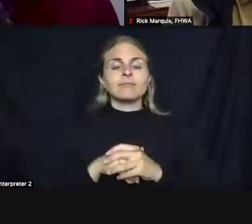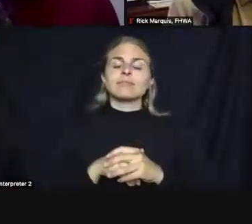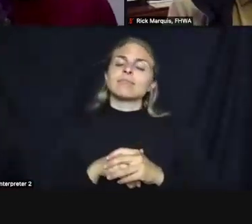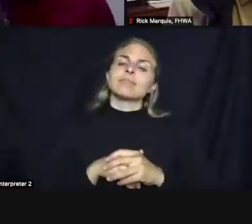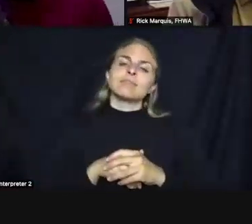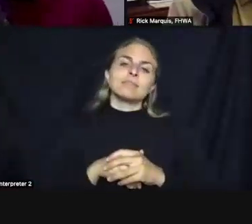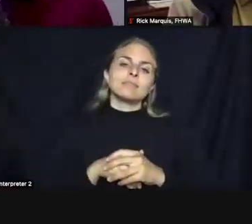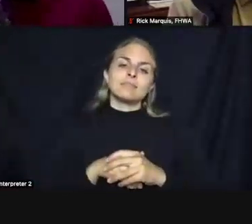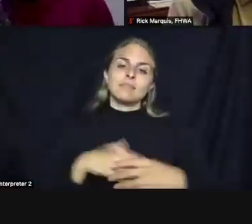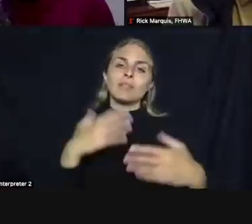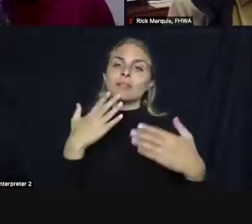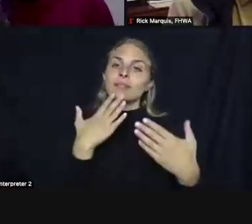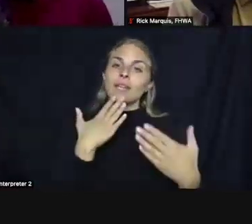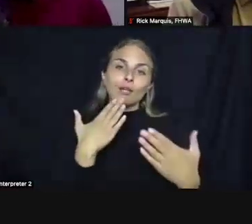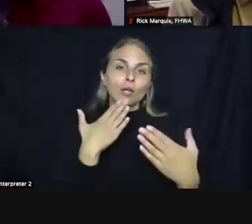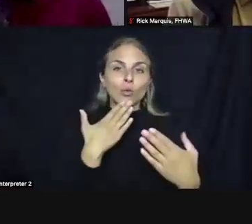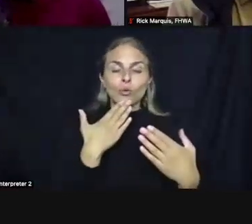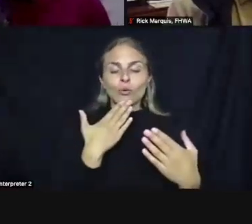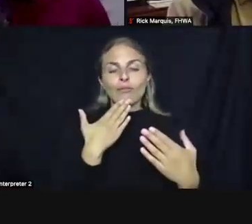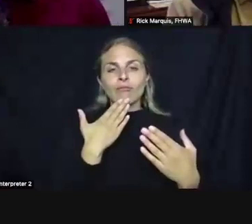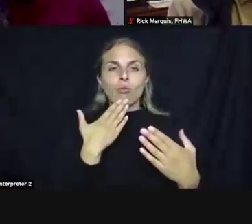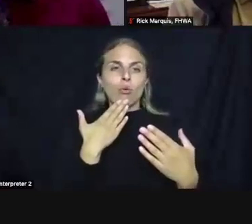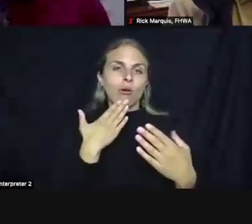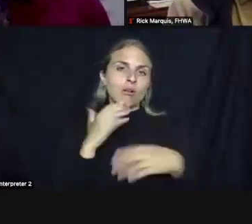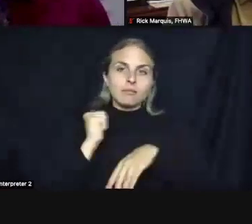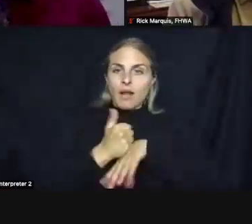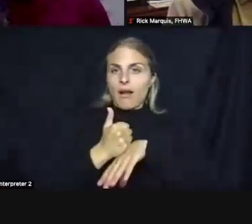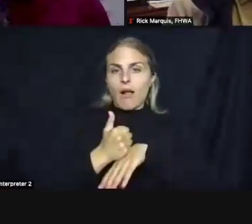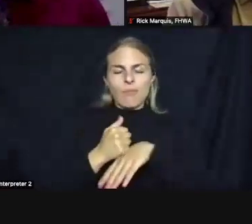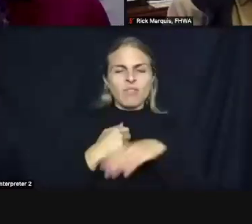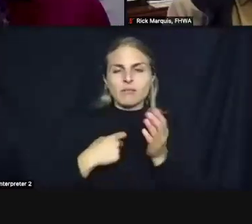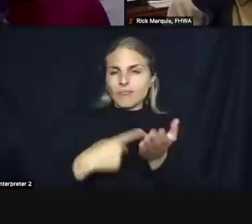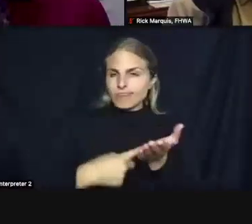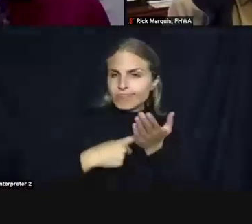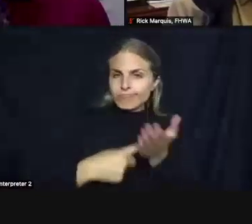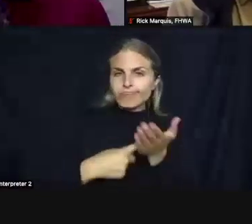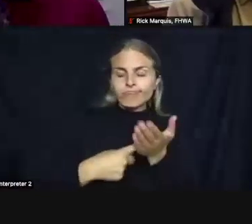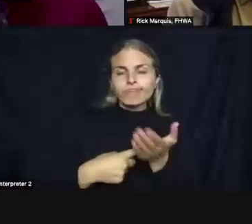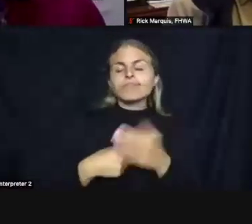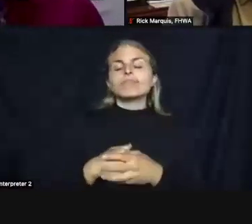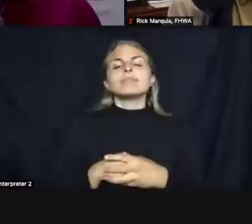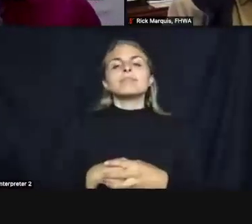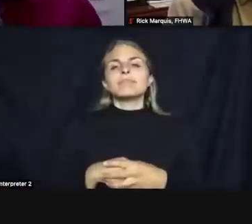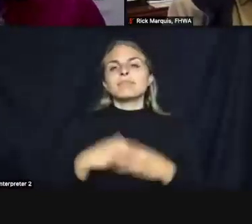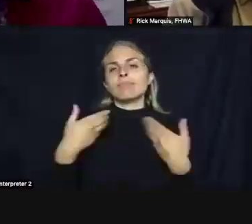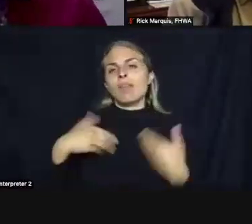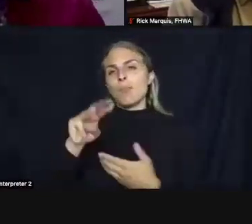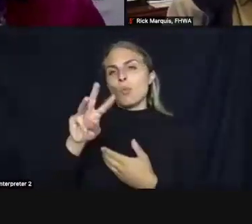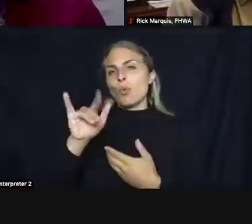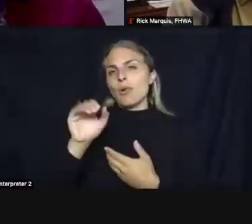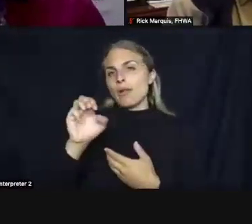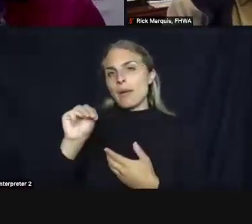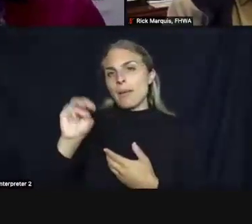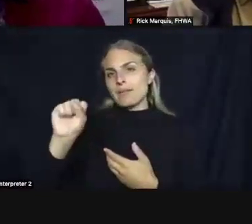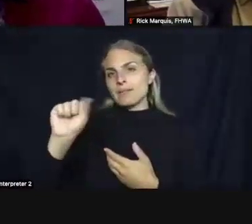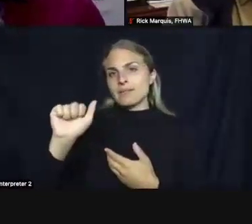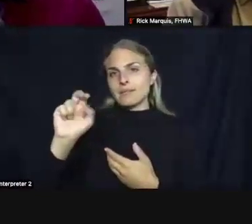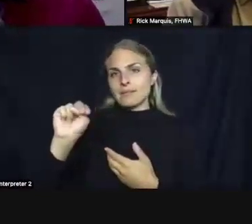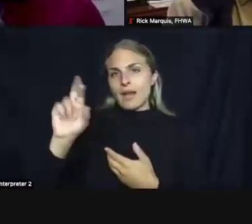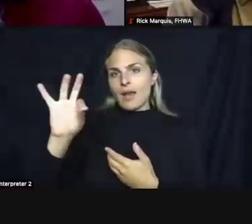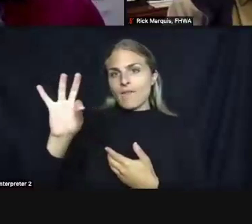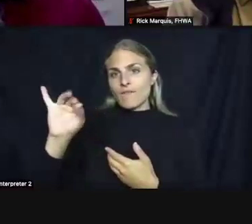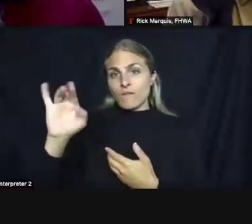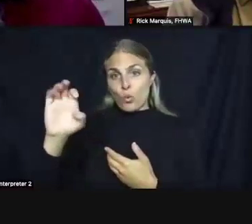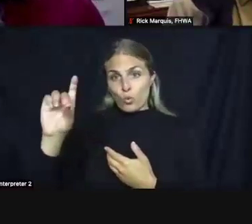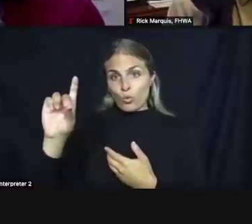Perdón, y gracias por realizar esta audiencia pública. Mi nombre es William